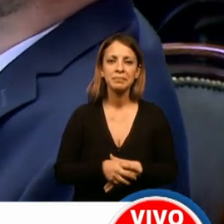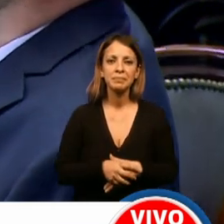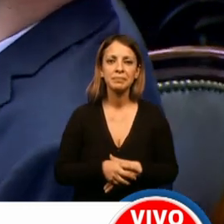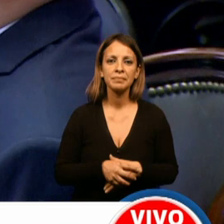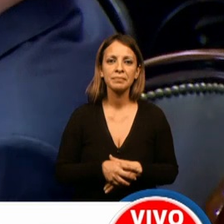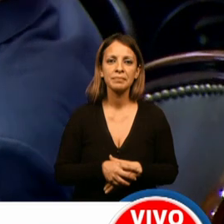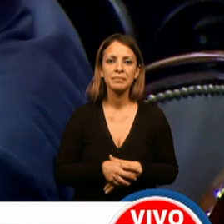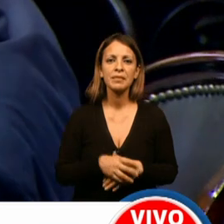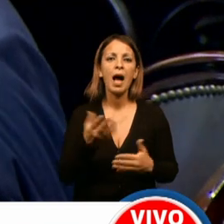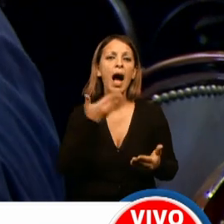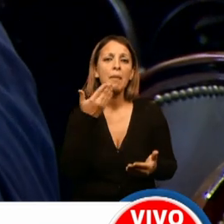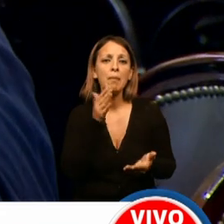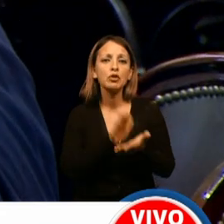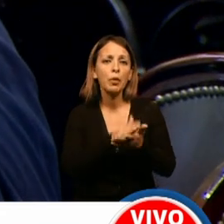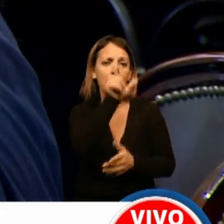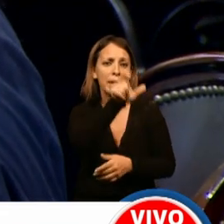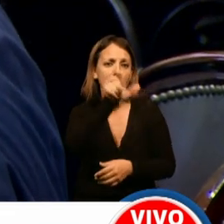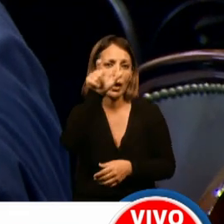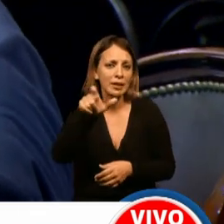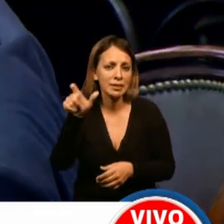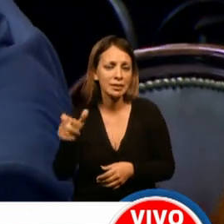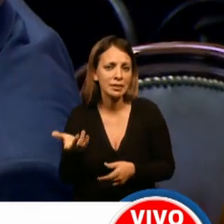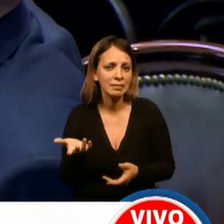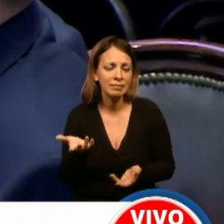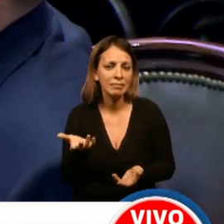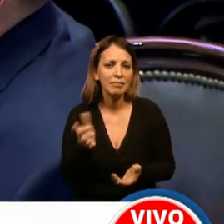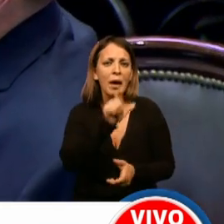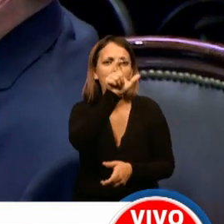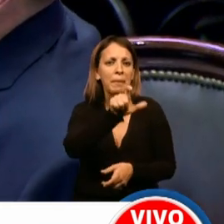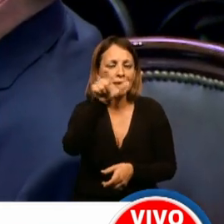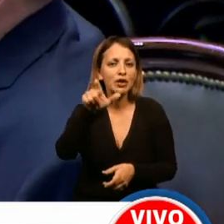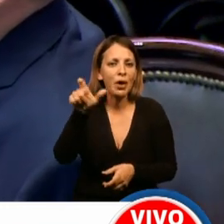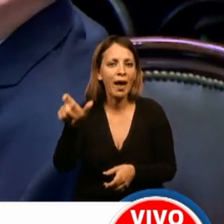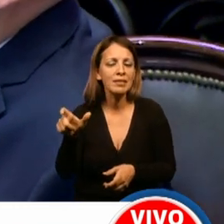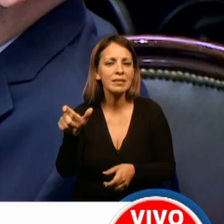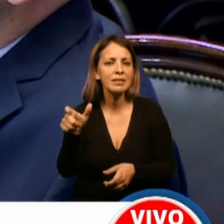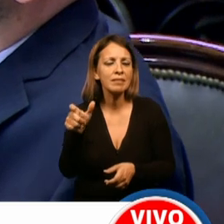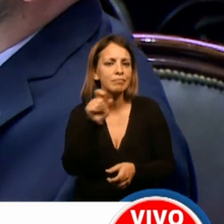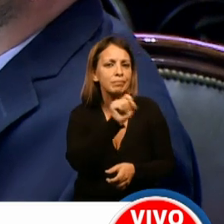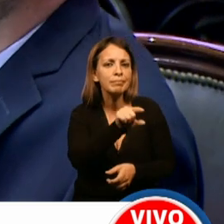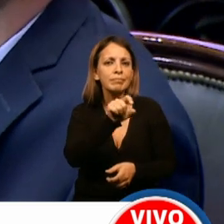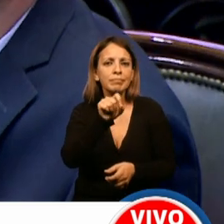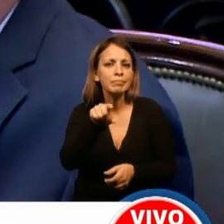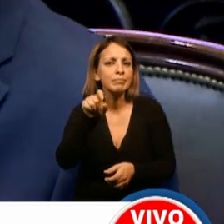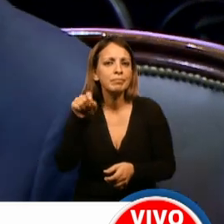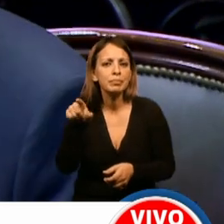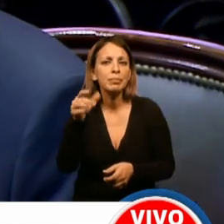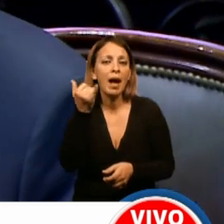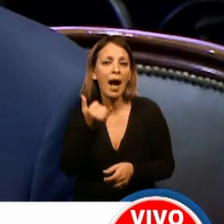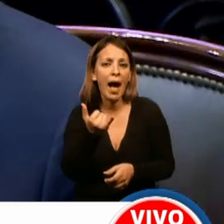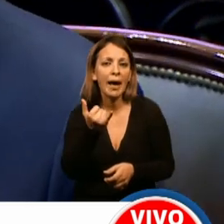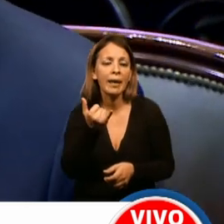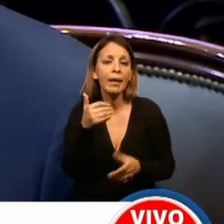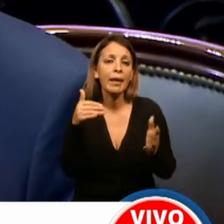estamos hablando de personas y estamos hablando de personas que tienen según las estadísticas una